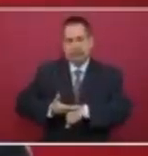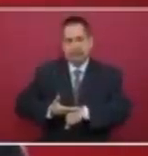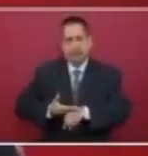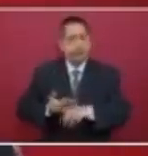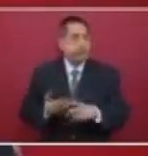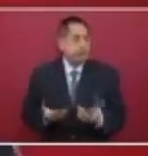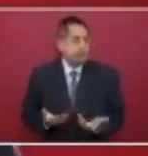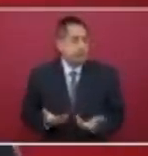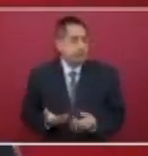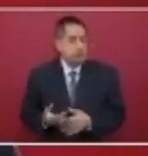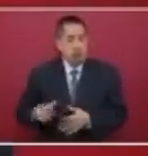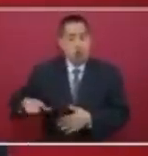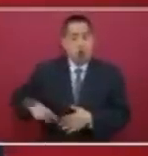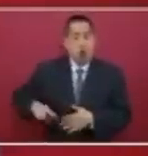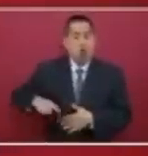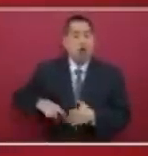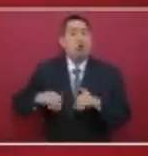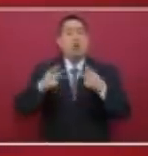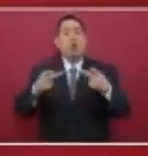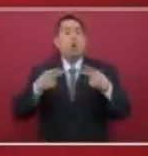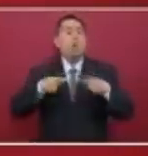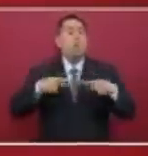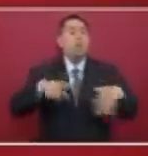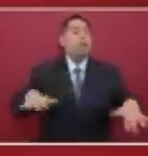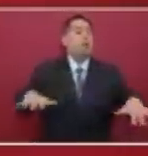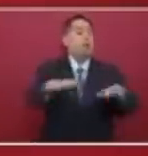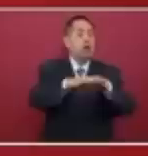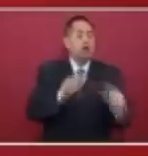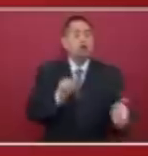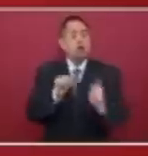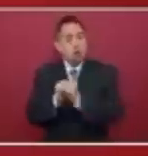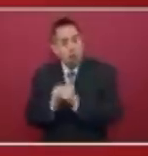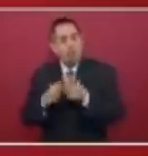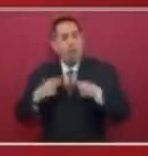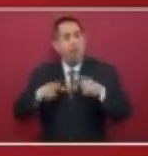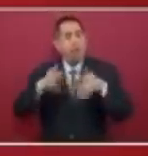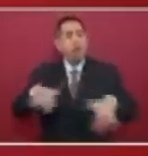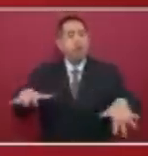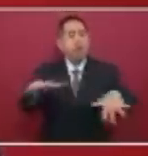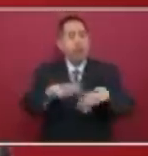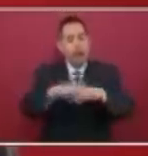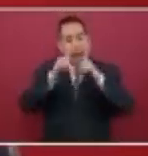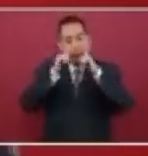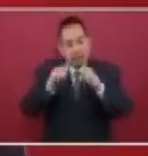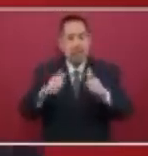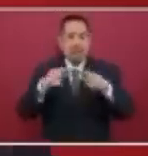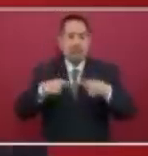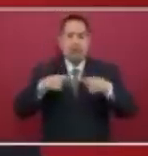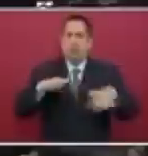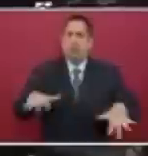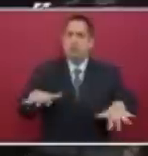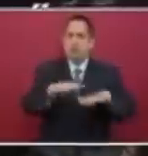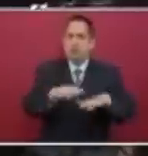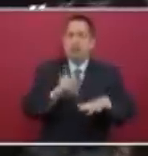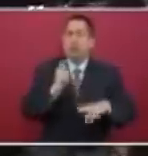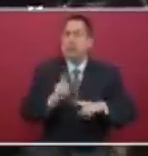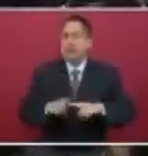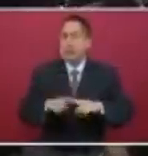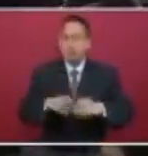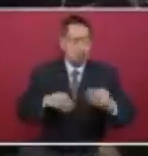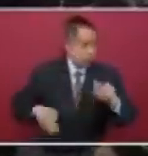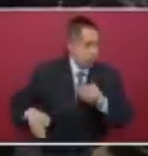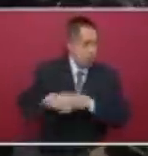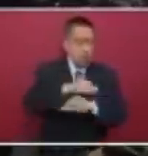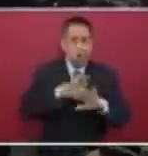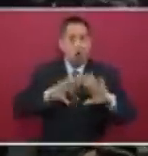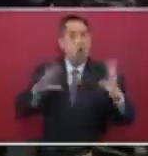este es un gobierno del pueblo para el pueblo y con el pueblo y todos debemos decidir